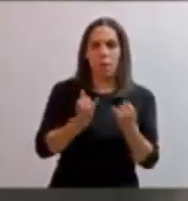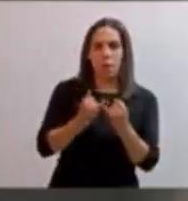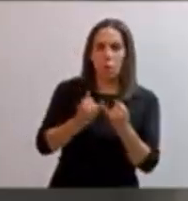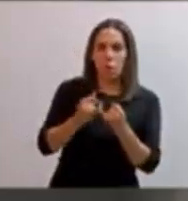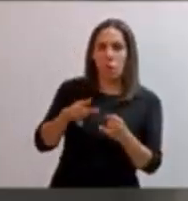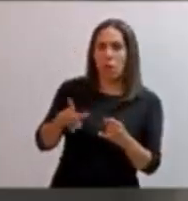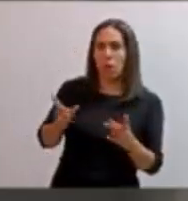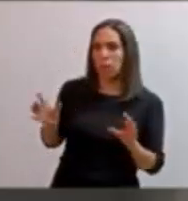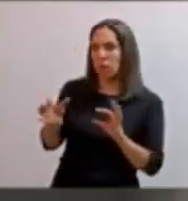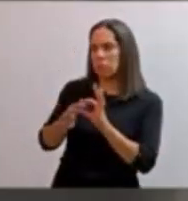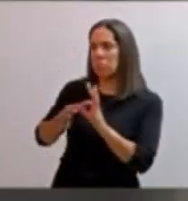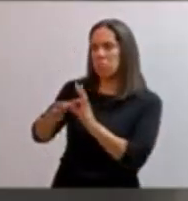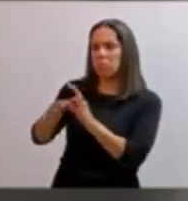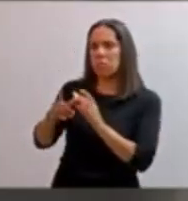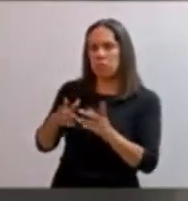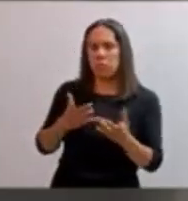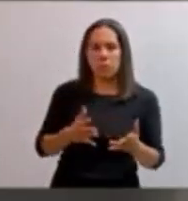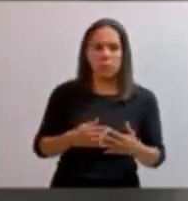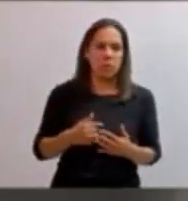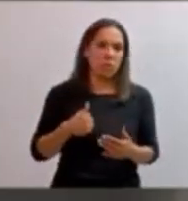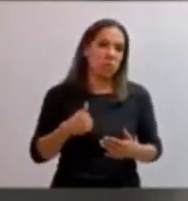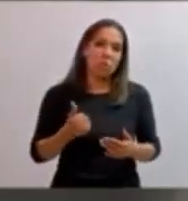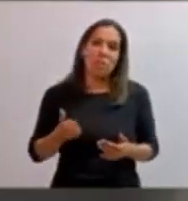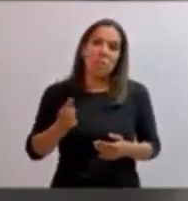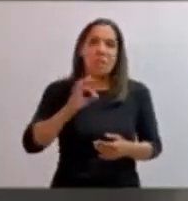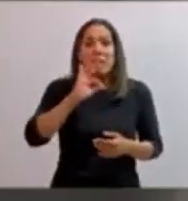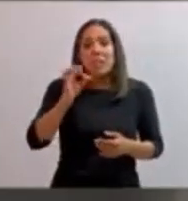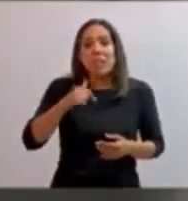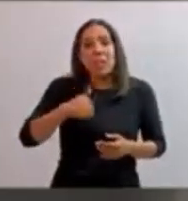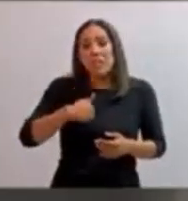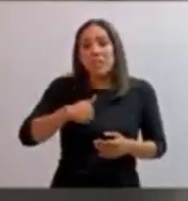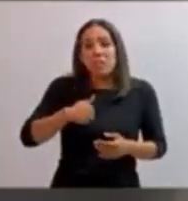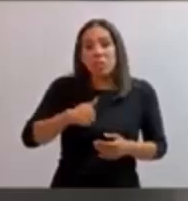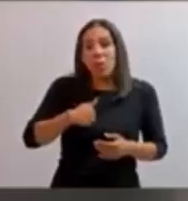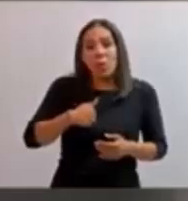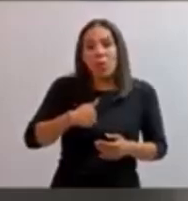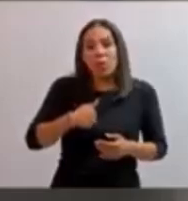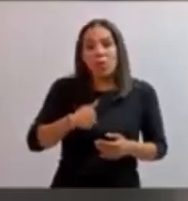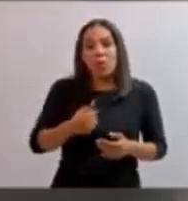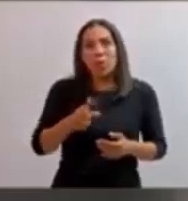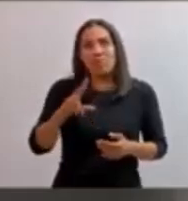no es directa. O sea, no es tan directa el que yo mejore la práctica desde donde yo lo pienso